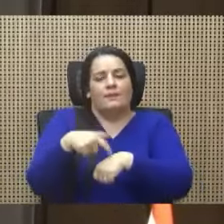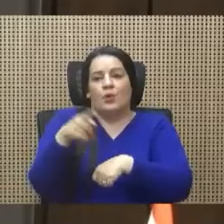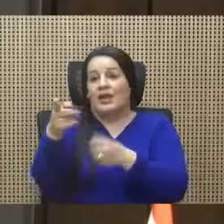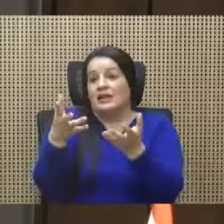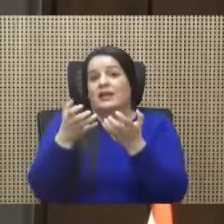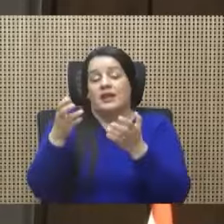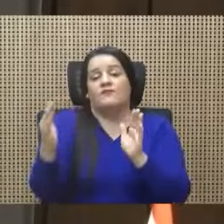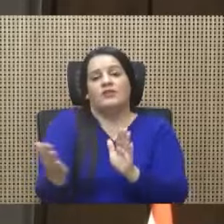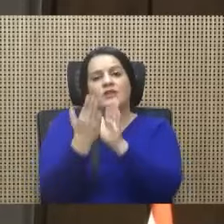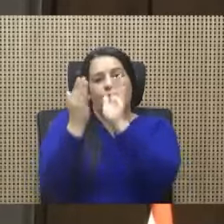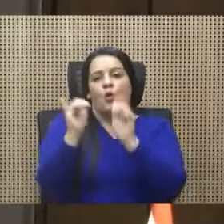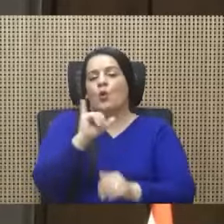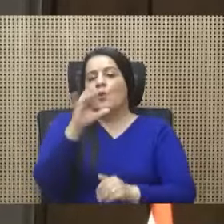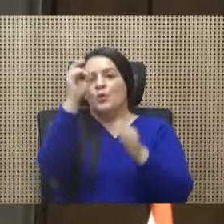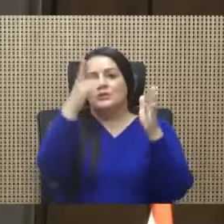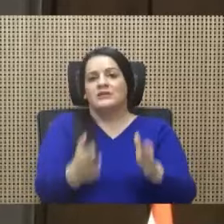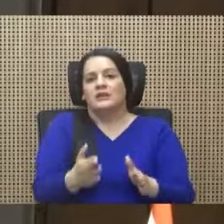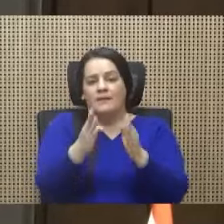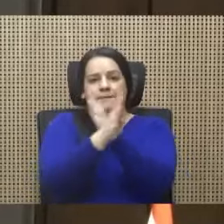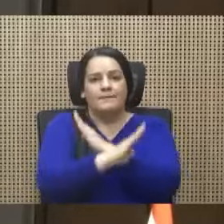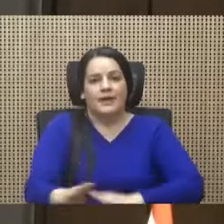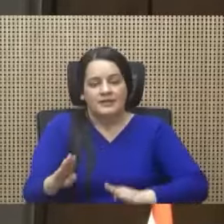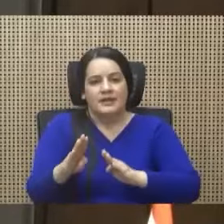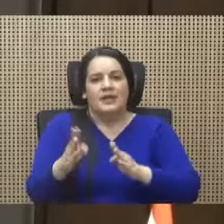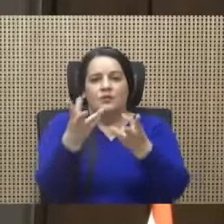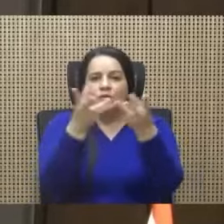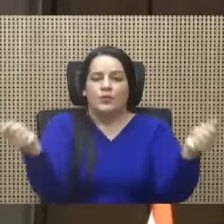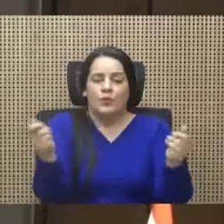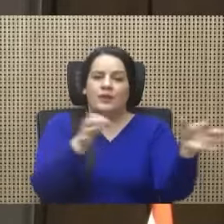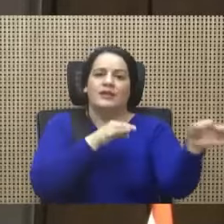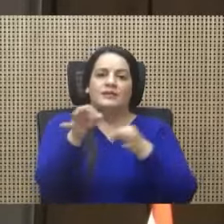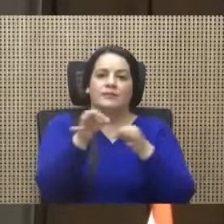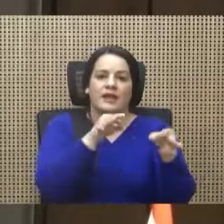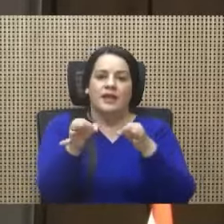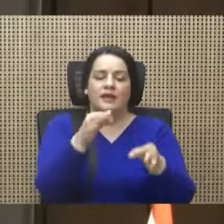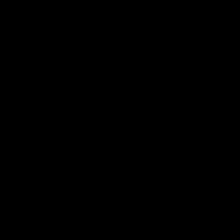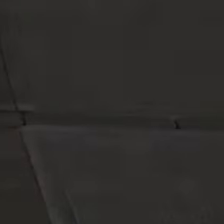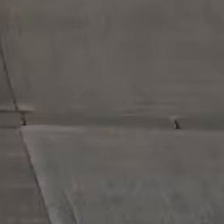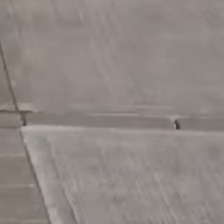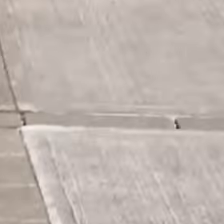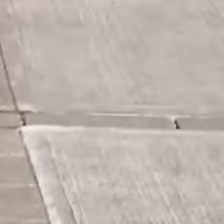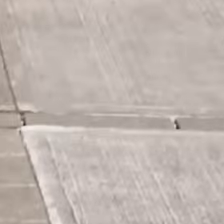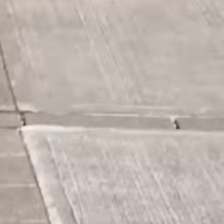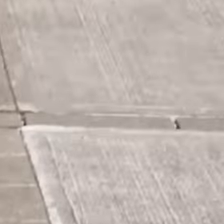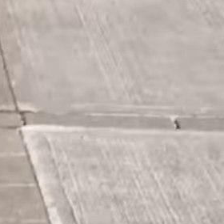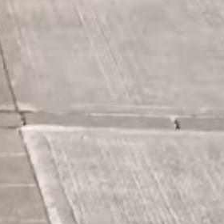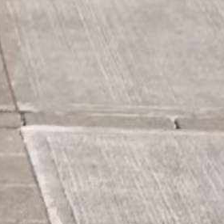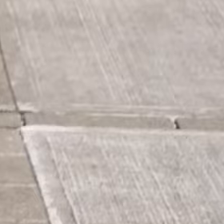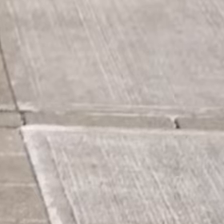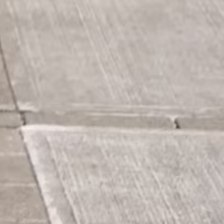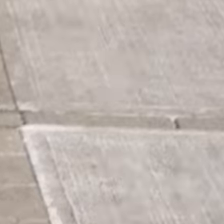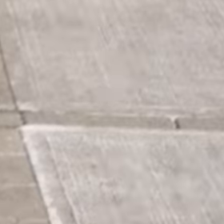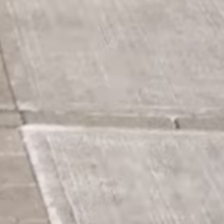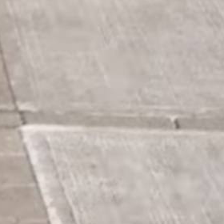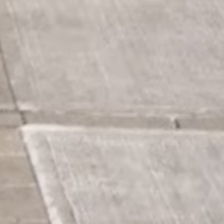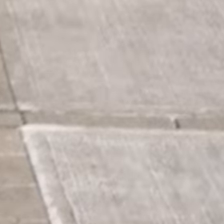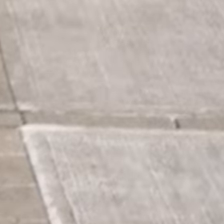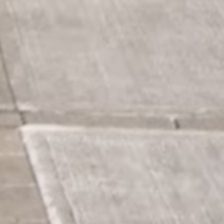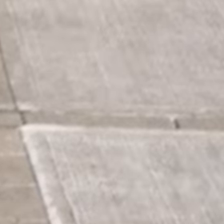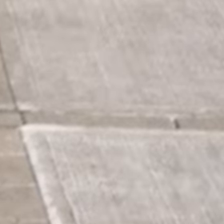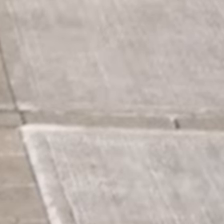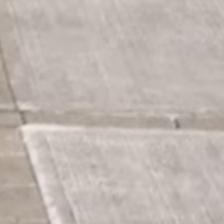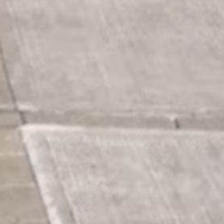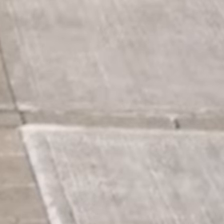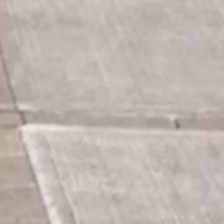como costarricenses en paz y resolver y explicarle. Gracias, presidente. Existen muchos planes.